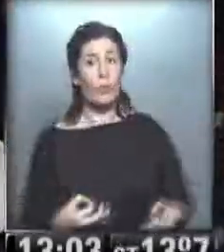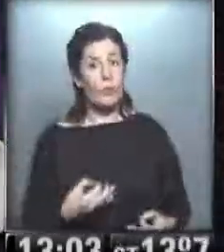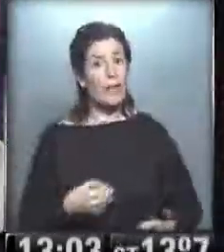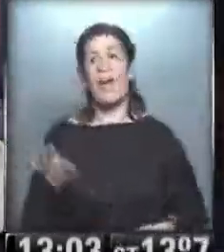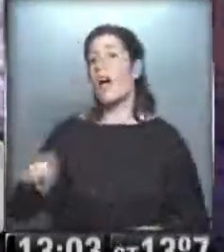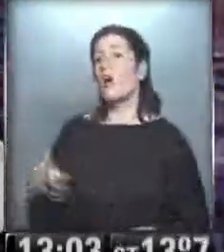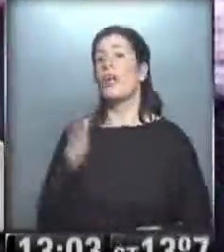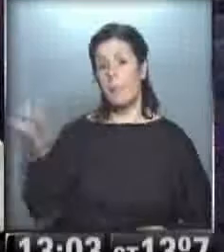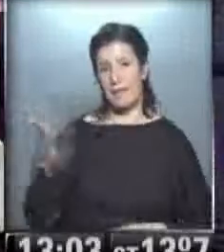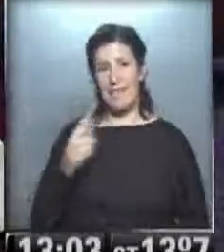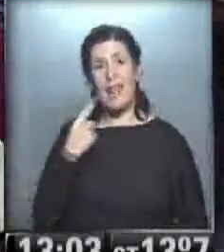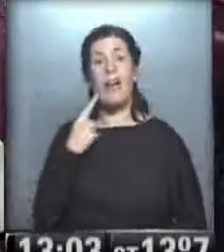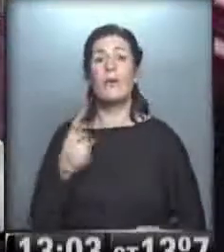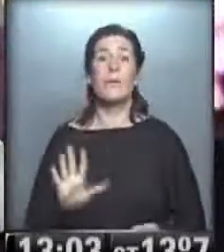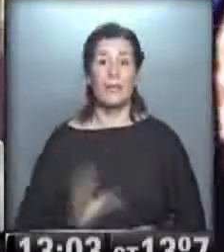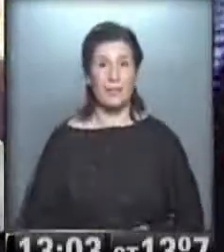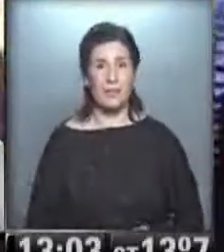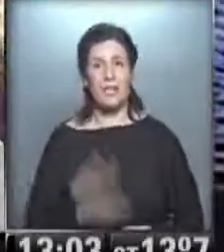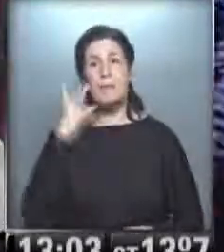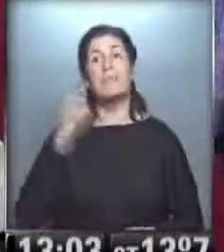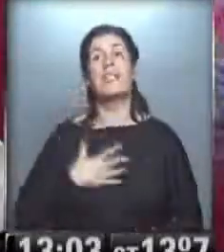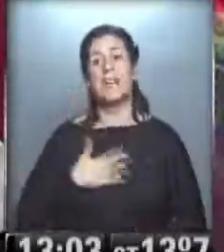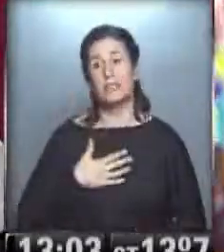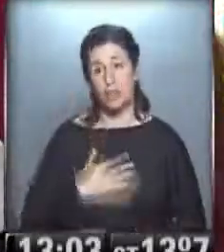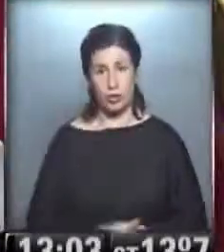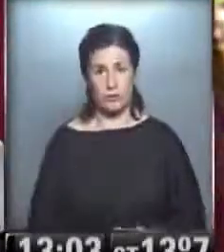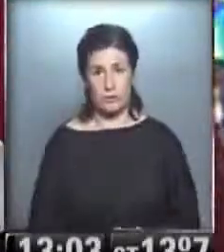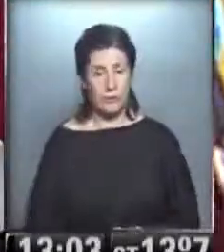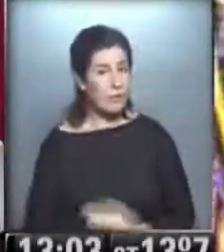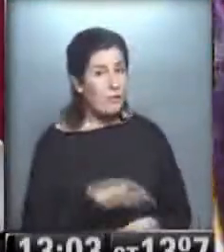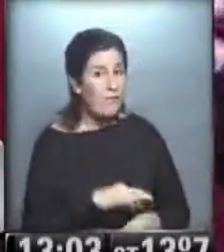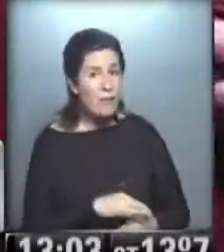ahora bueno esperando que esto